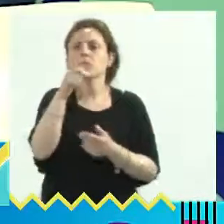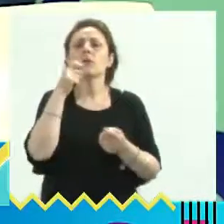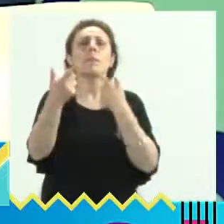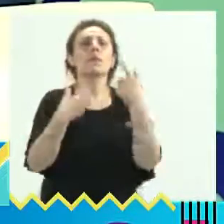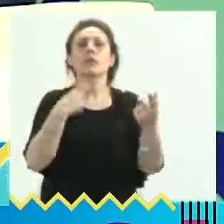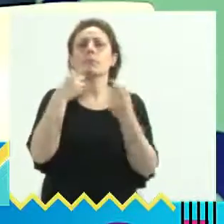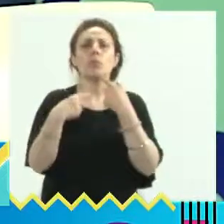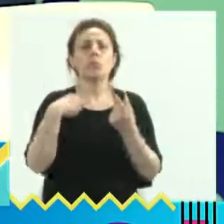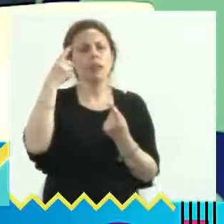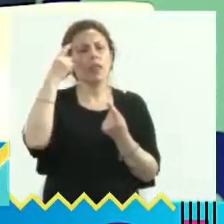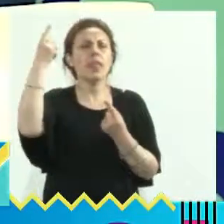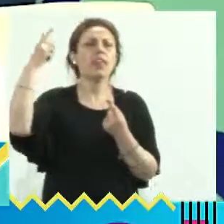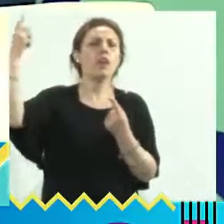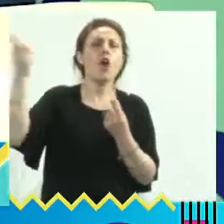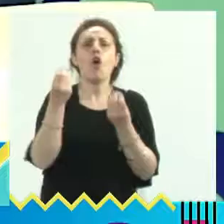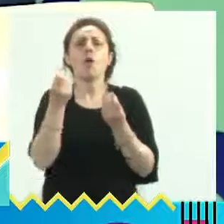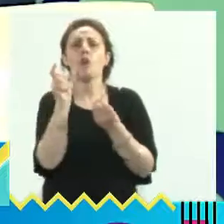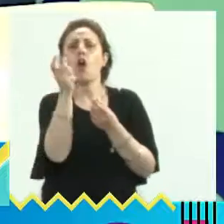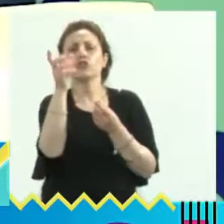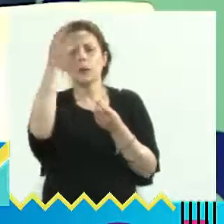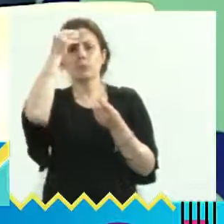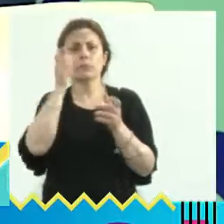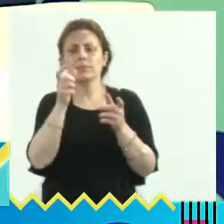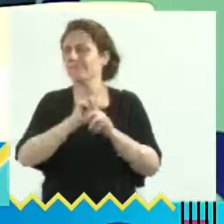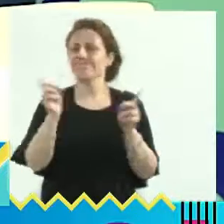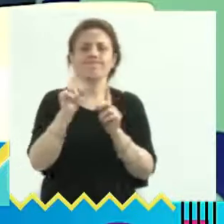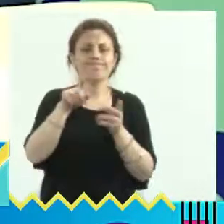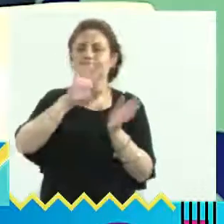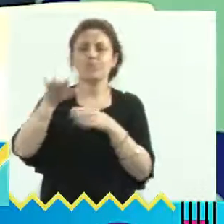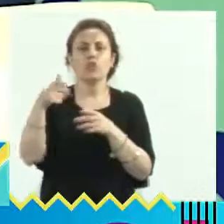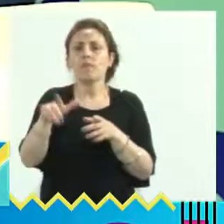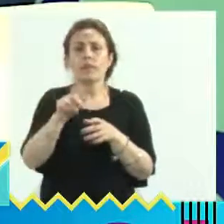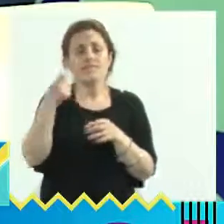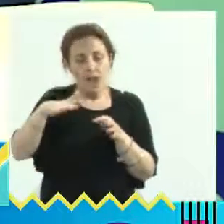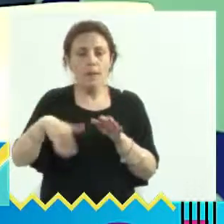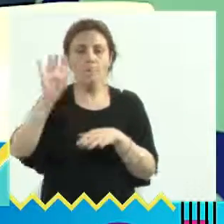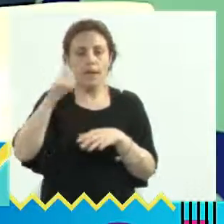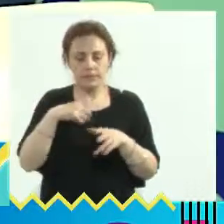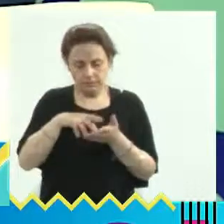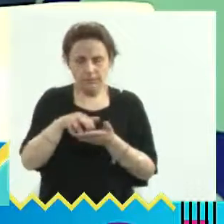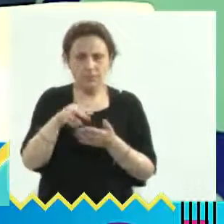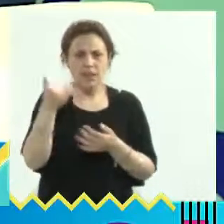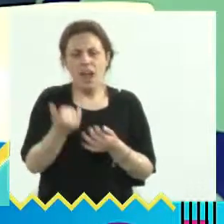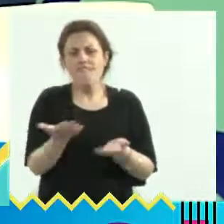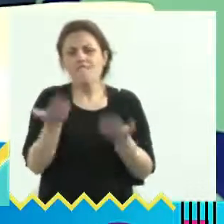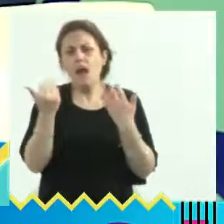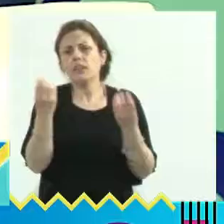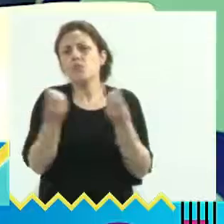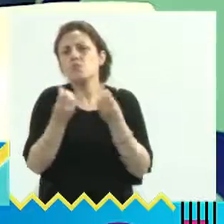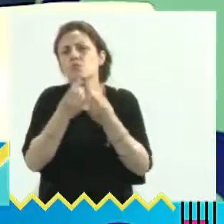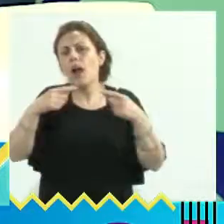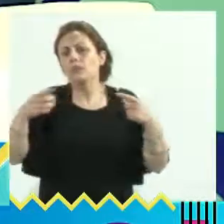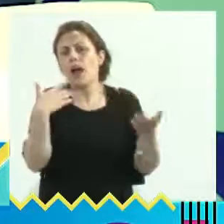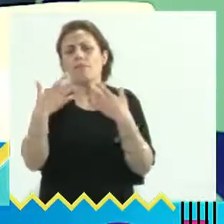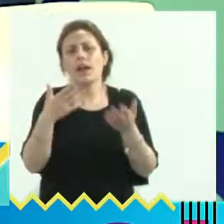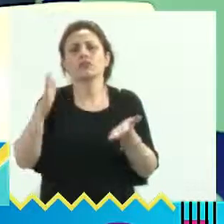como práctica y ejercicio de lo femenino. Y nos falta hablar muchas cosas de las mujeres, pero es